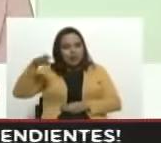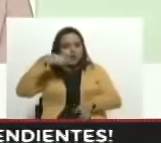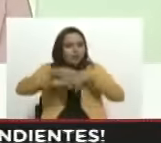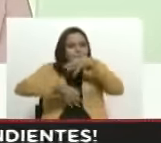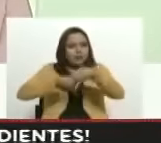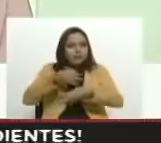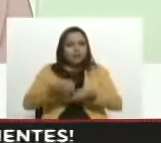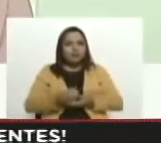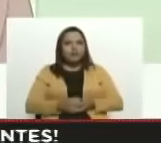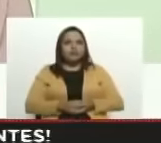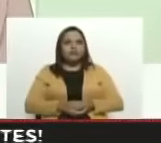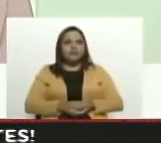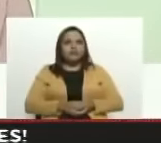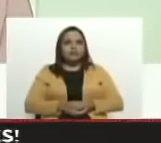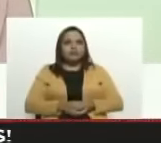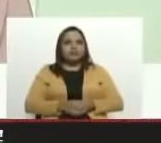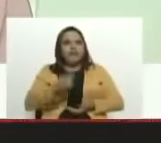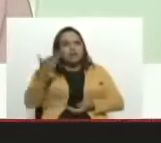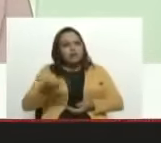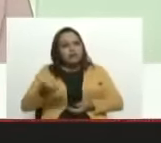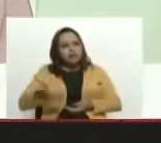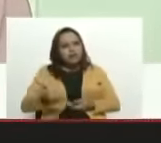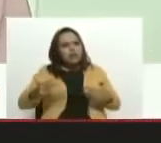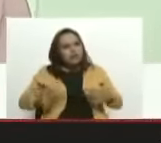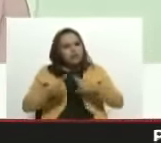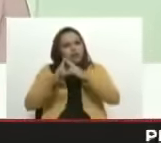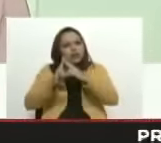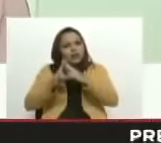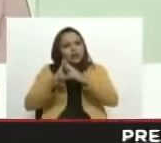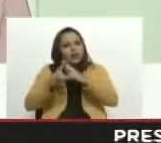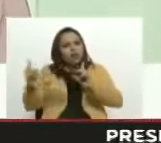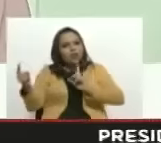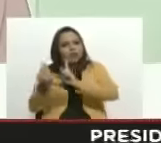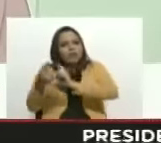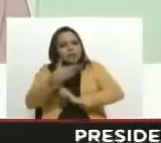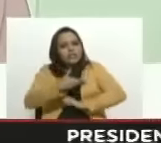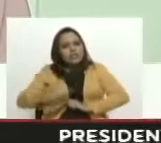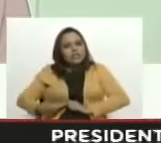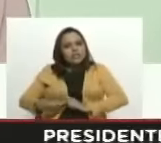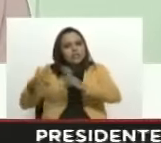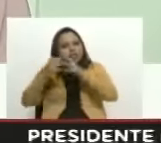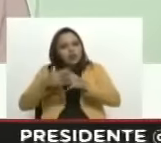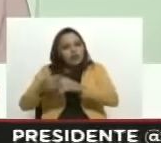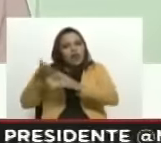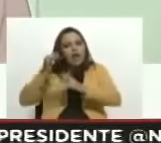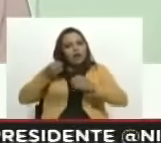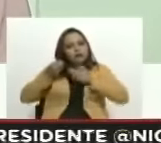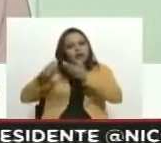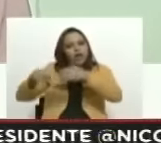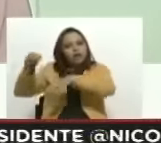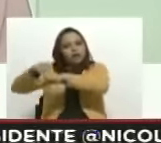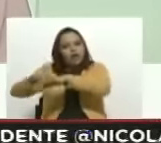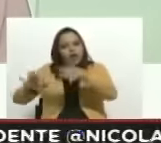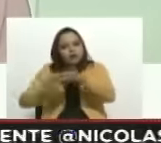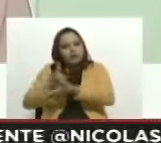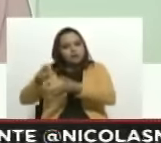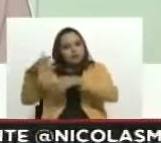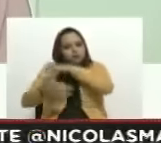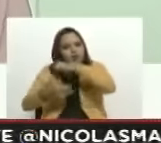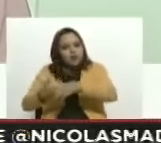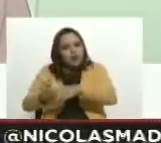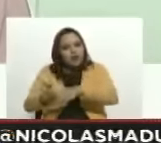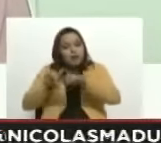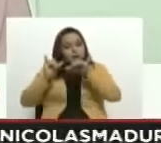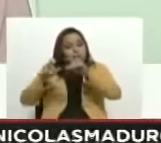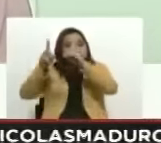que en su próximo encuentro con el señor John Biden va a informarle acerca de esta situación, donde ellos han decidido y dicho